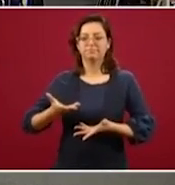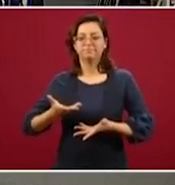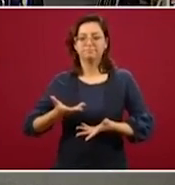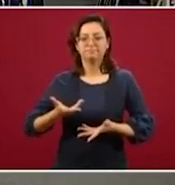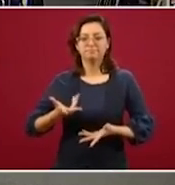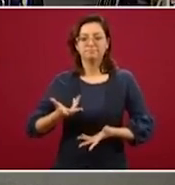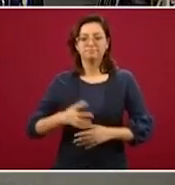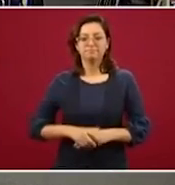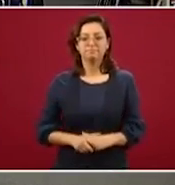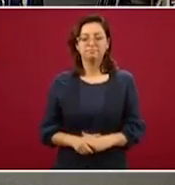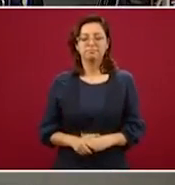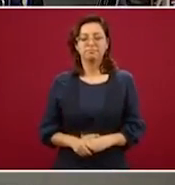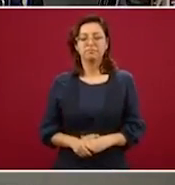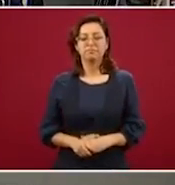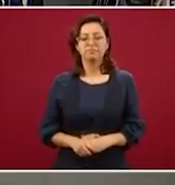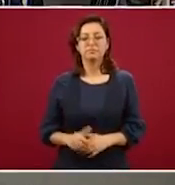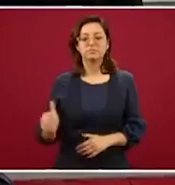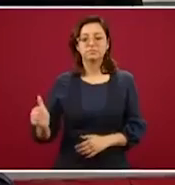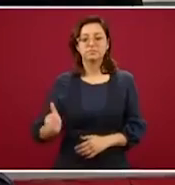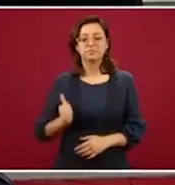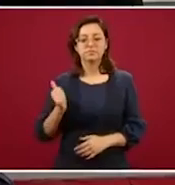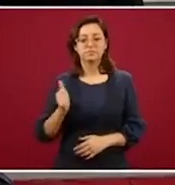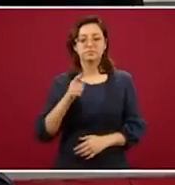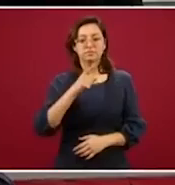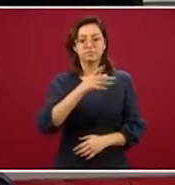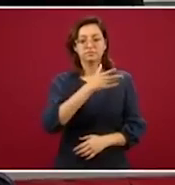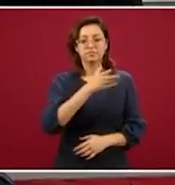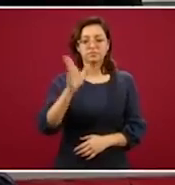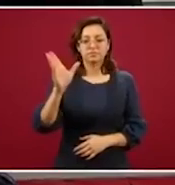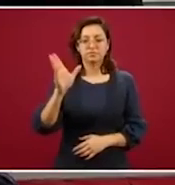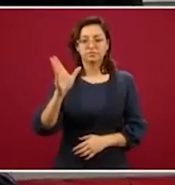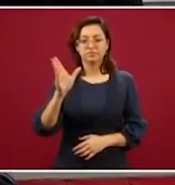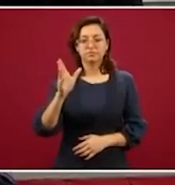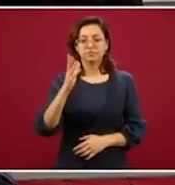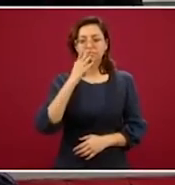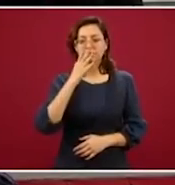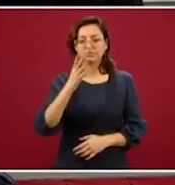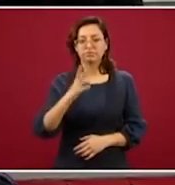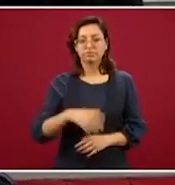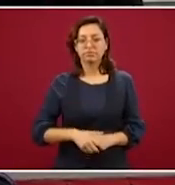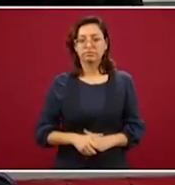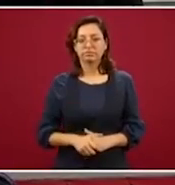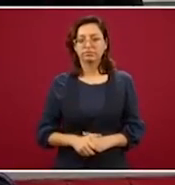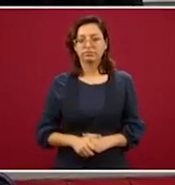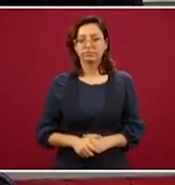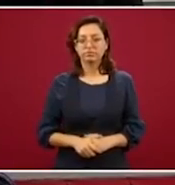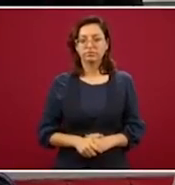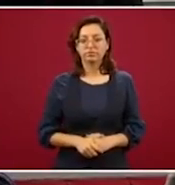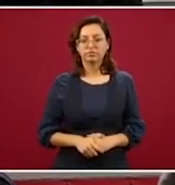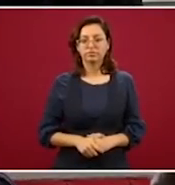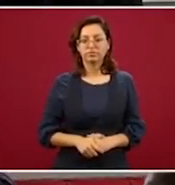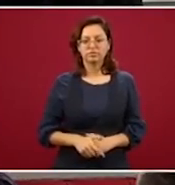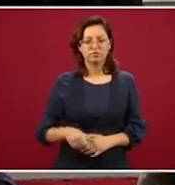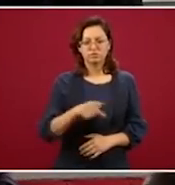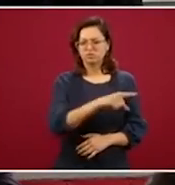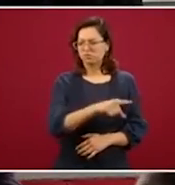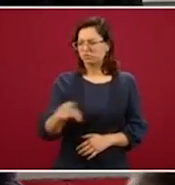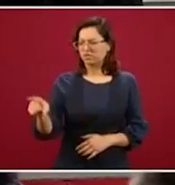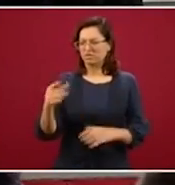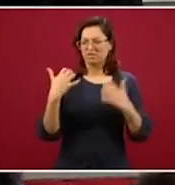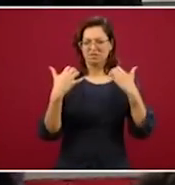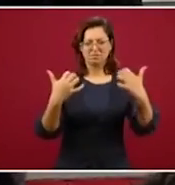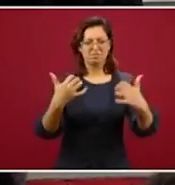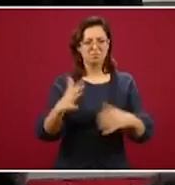va a Sonora y que de hecho hoy va a ver a Manuel Bartlett, como tan educados ahora que aparecen hasta diputados, usted primero. Bueno, usted,